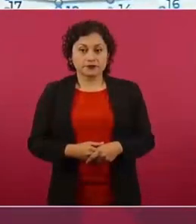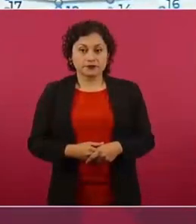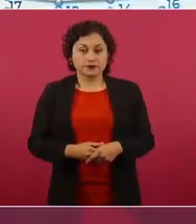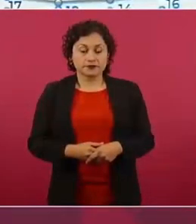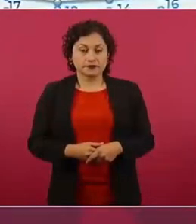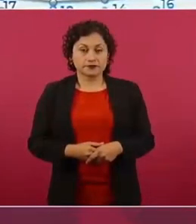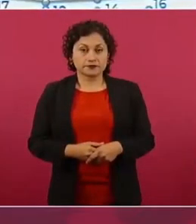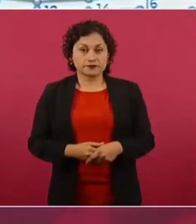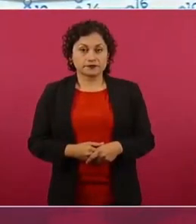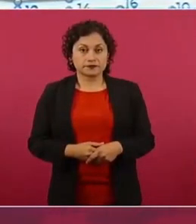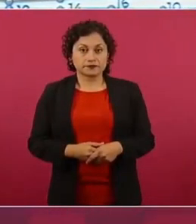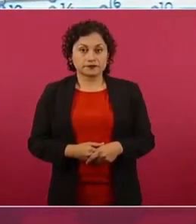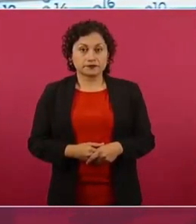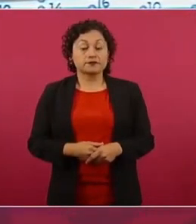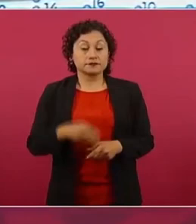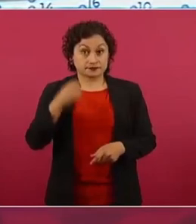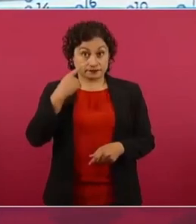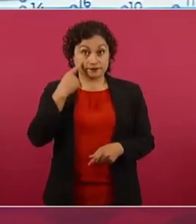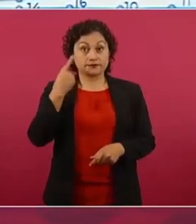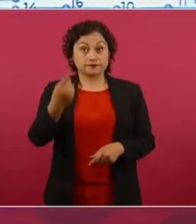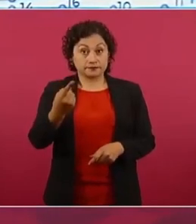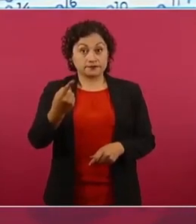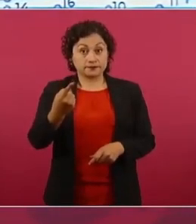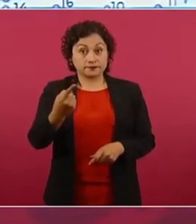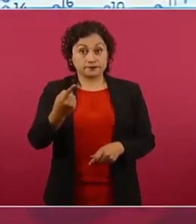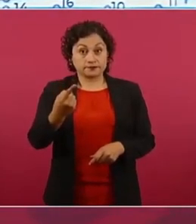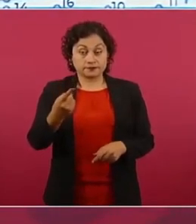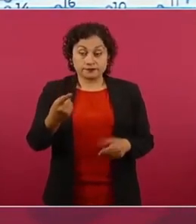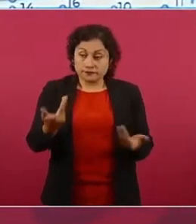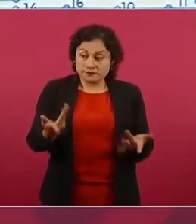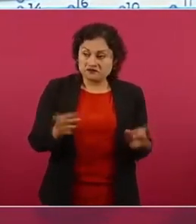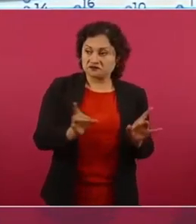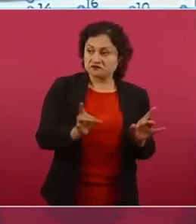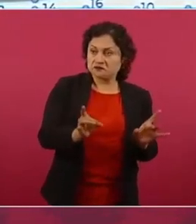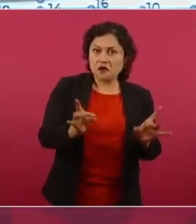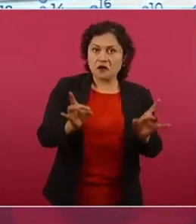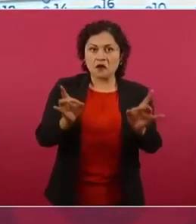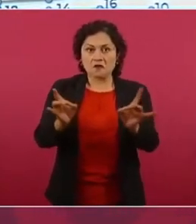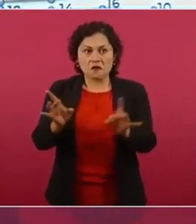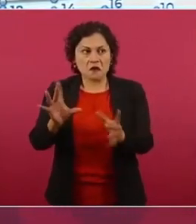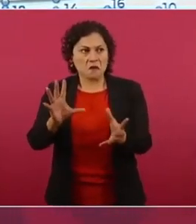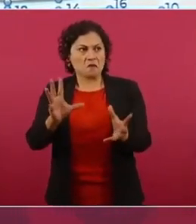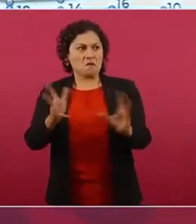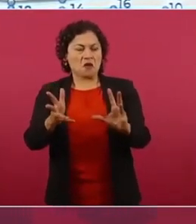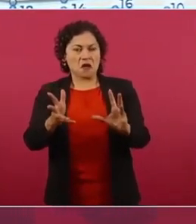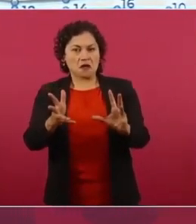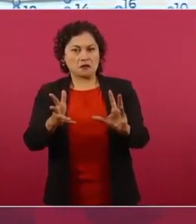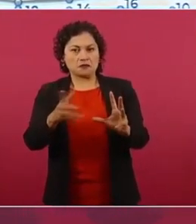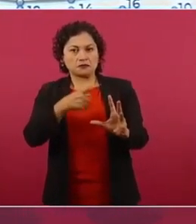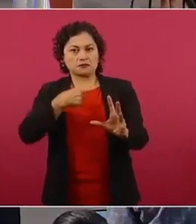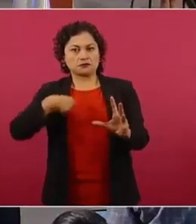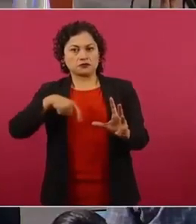Es enfrentar el mal con el mal, la violencia con la violencia.